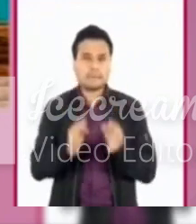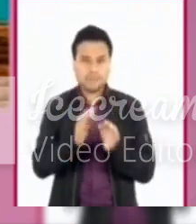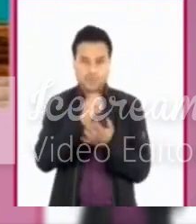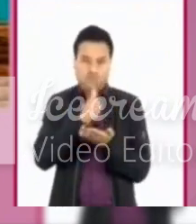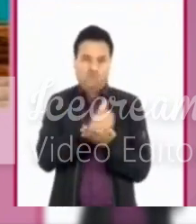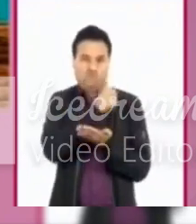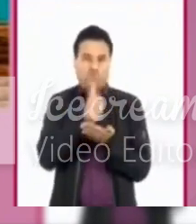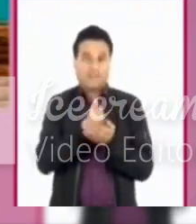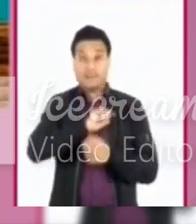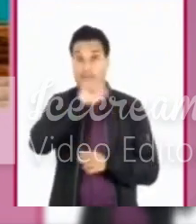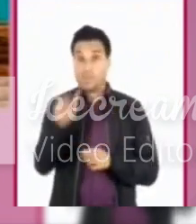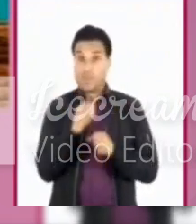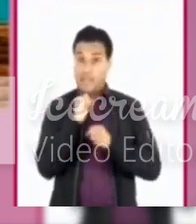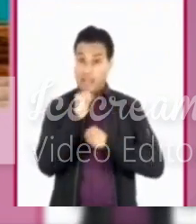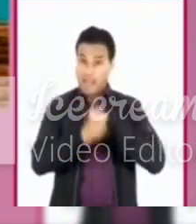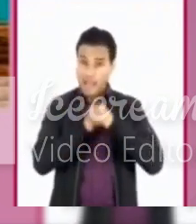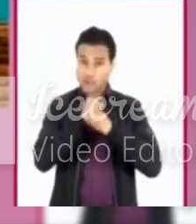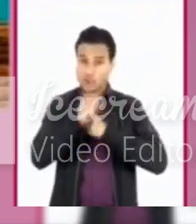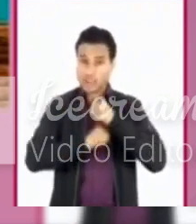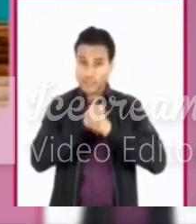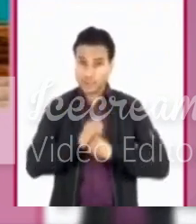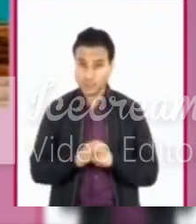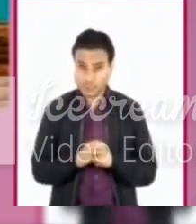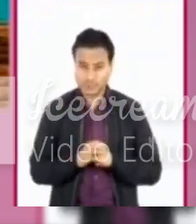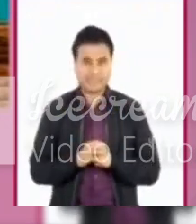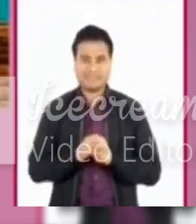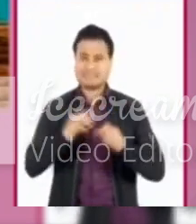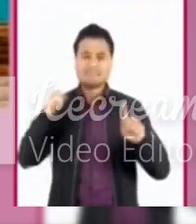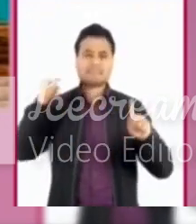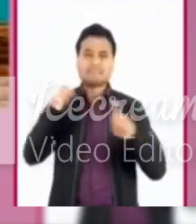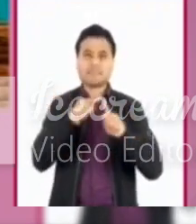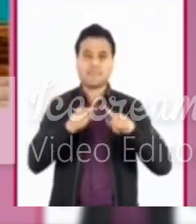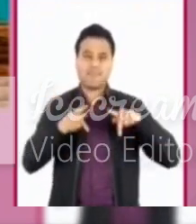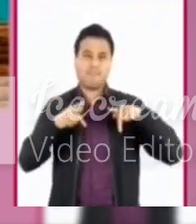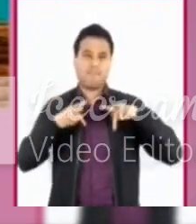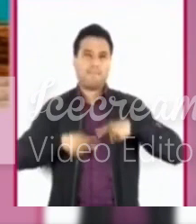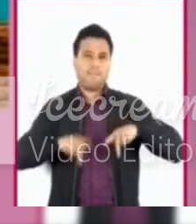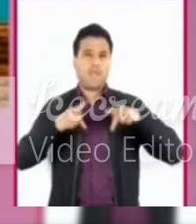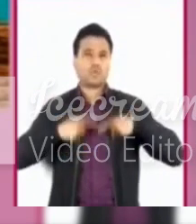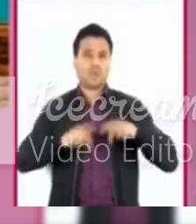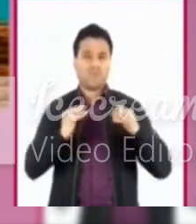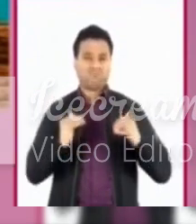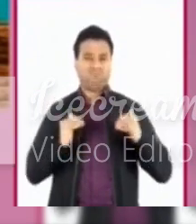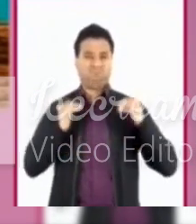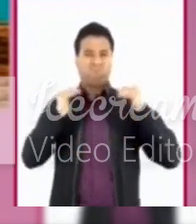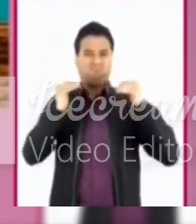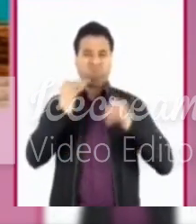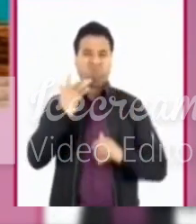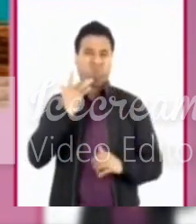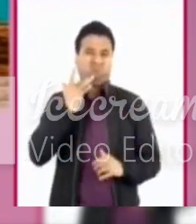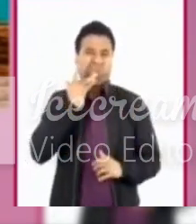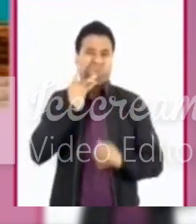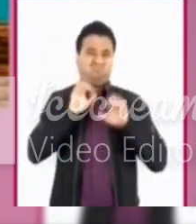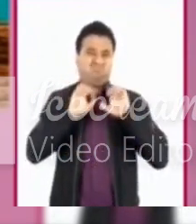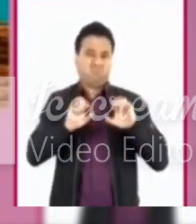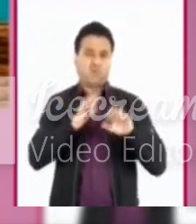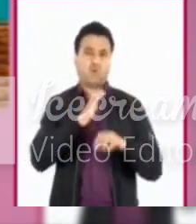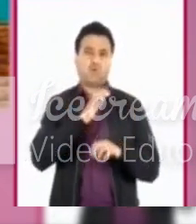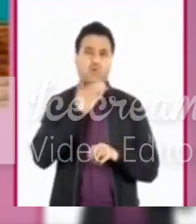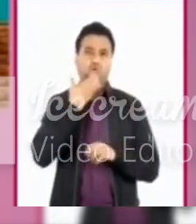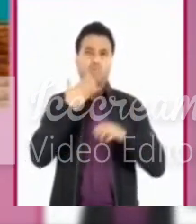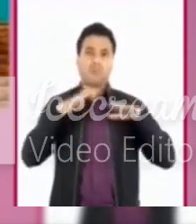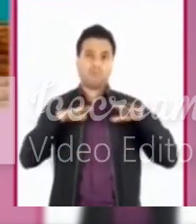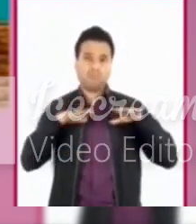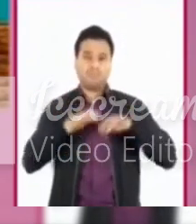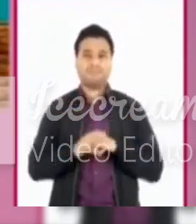y durante muchos años estuvo dirigida casi exclusivamente a las clases sociales altas y privilegiadas. Muchas de sus